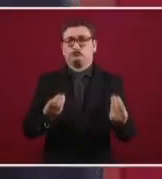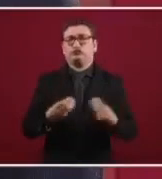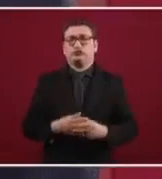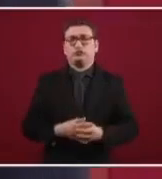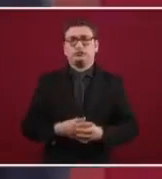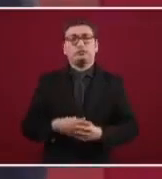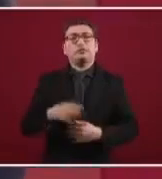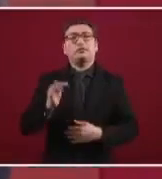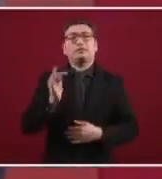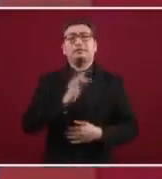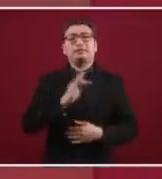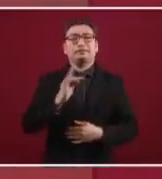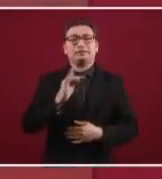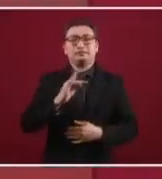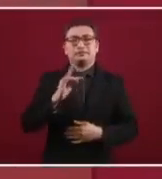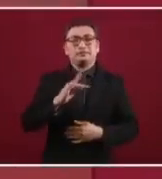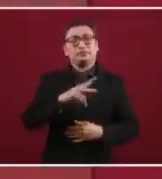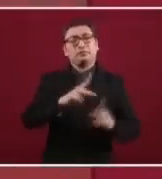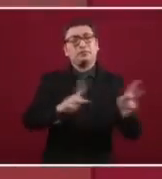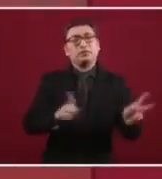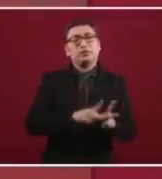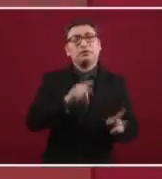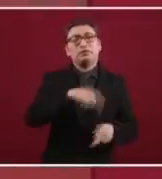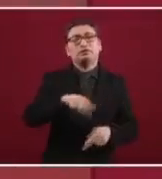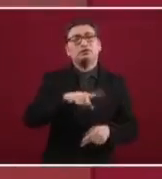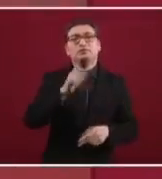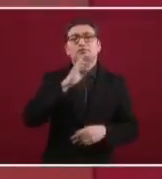pues a lo mejor va a ser en el Zócalo,